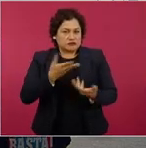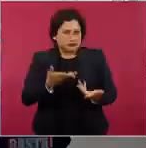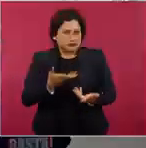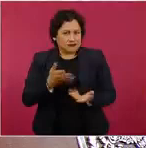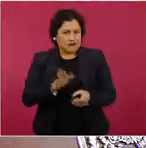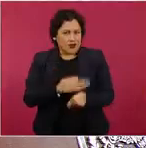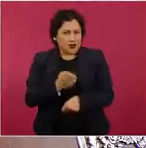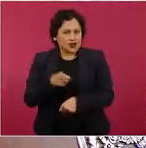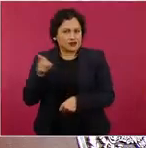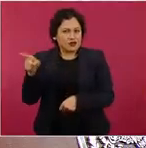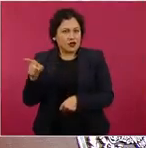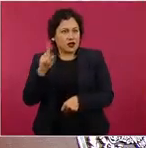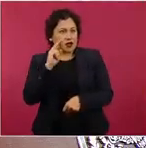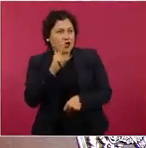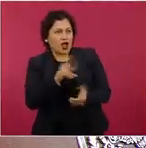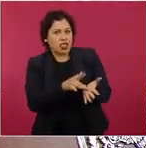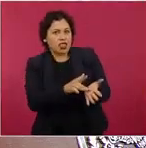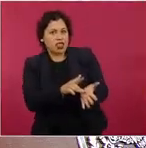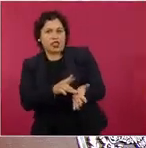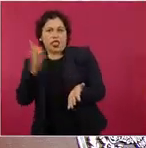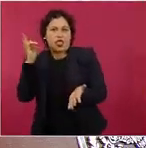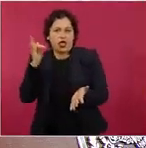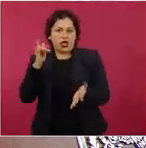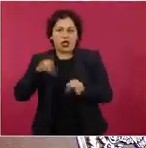y se